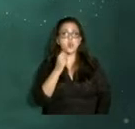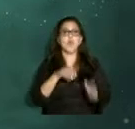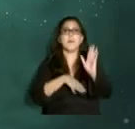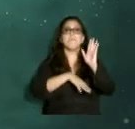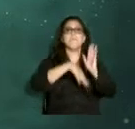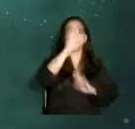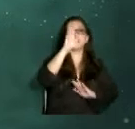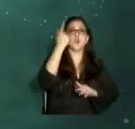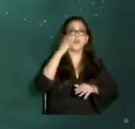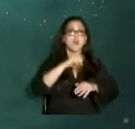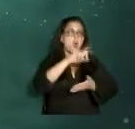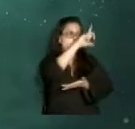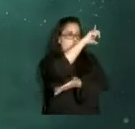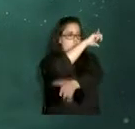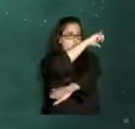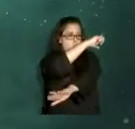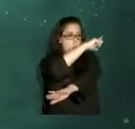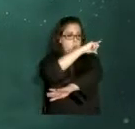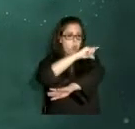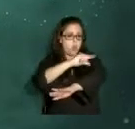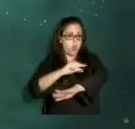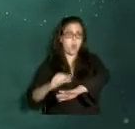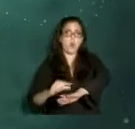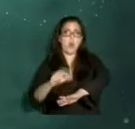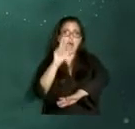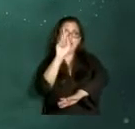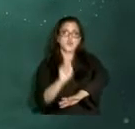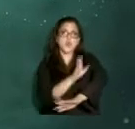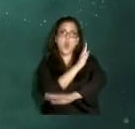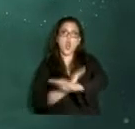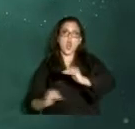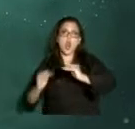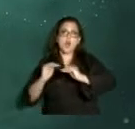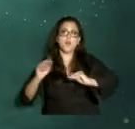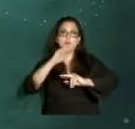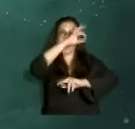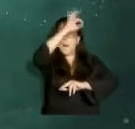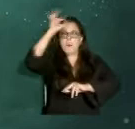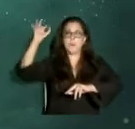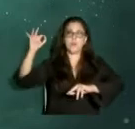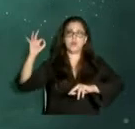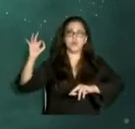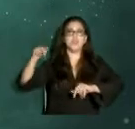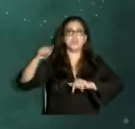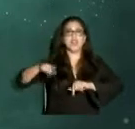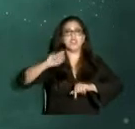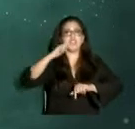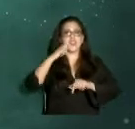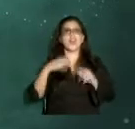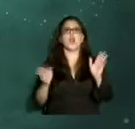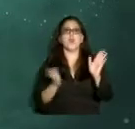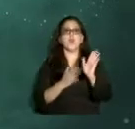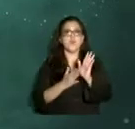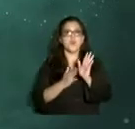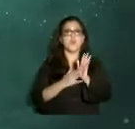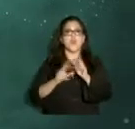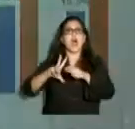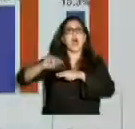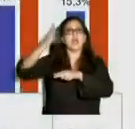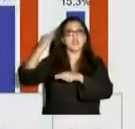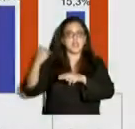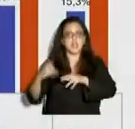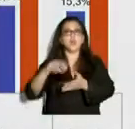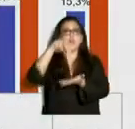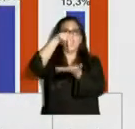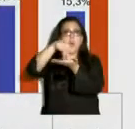disminuyendo hacia el sur. Lo opuesto ocurre con el componente mapuche, lo que se condice una vez más con los antecedentes históricos de la localización de estos